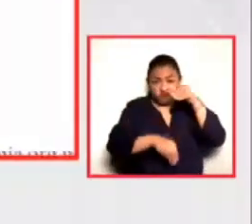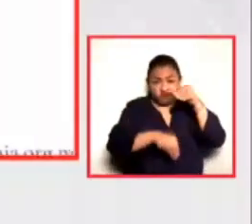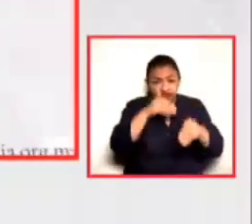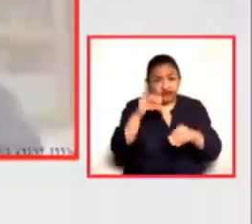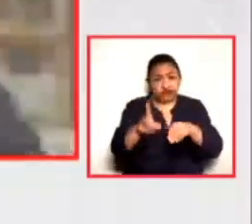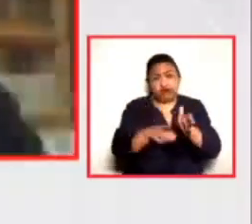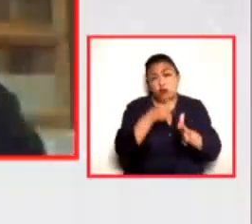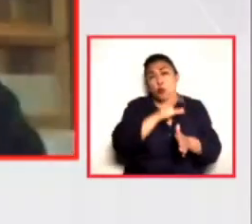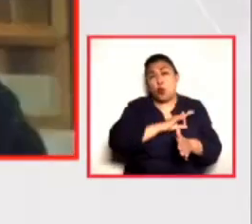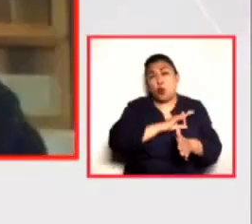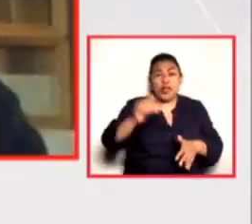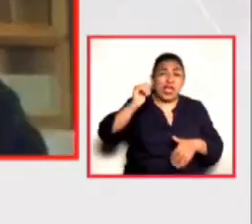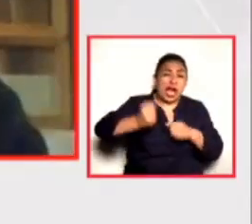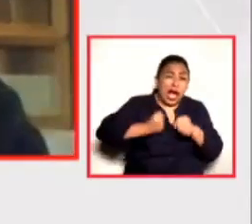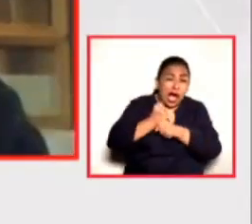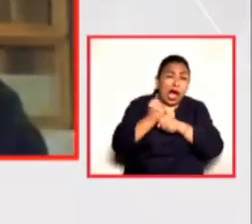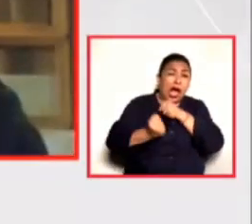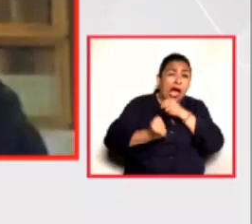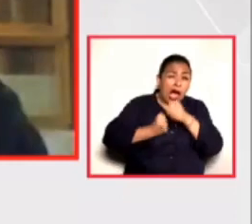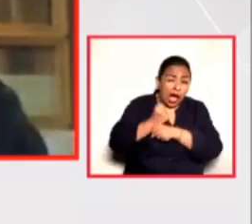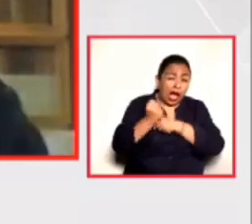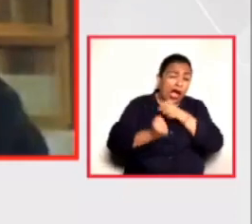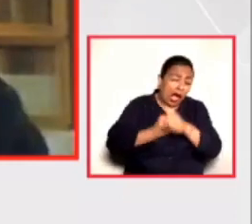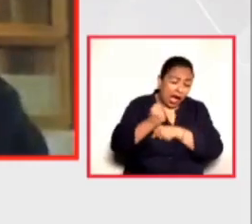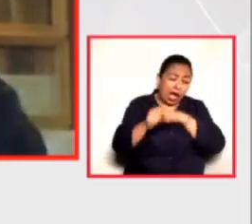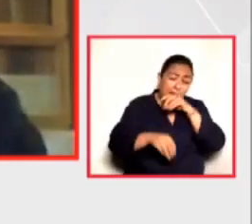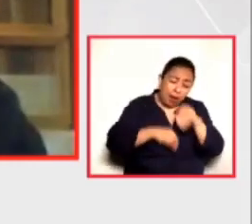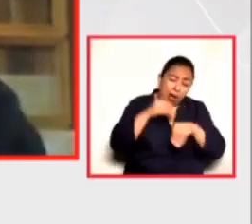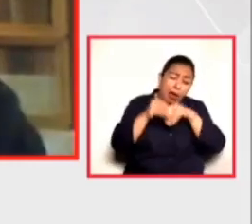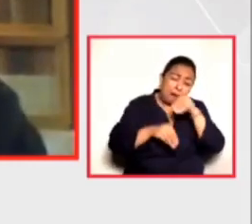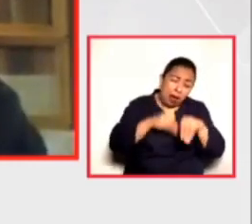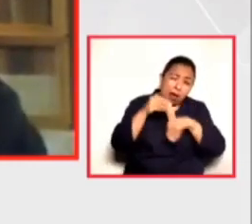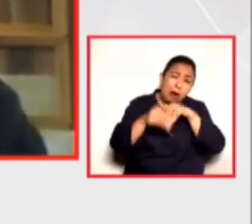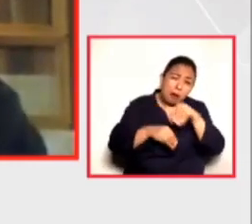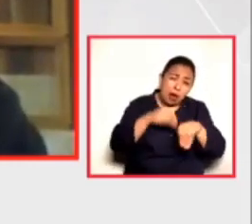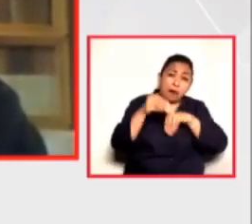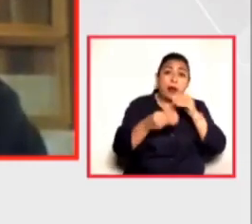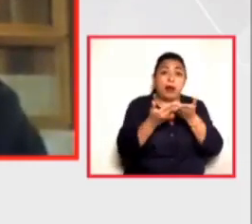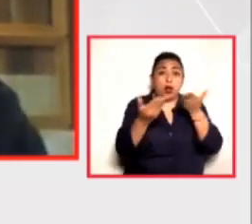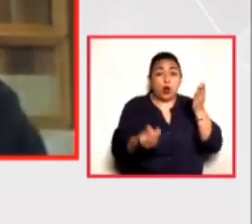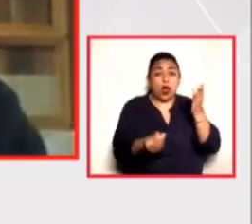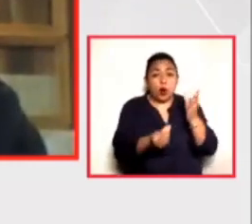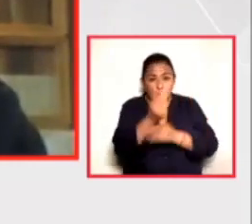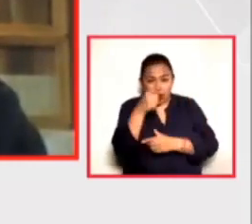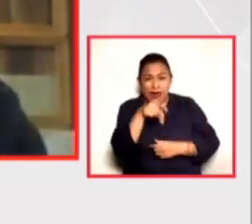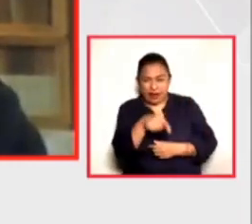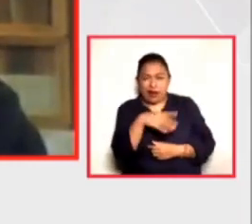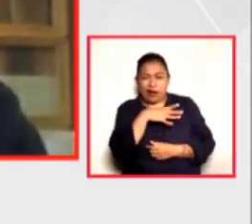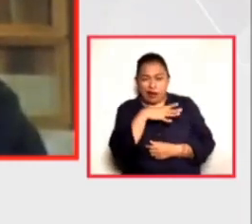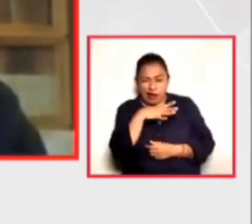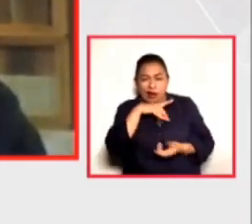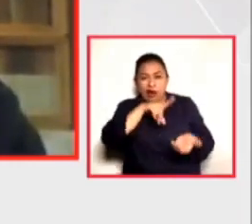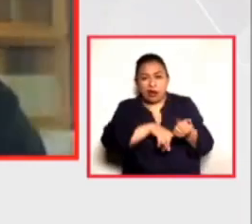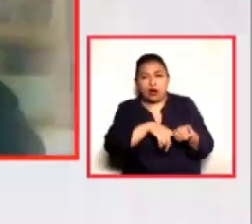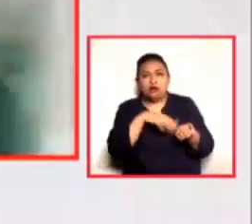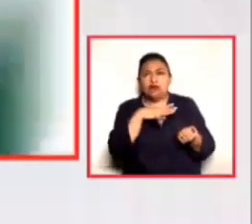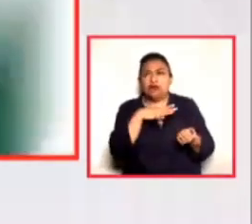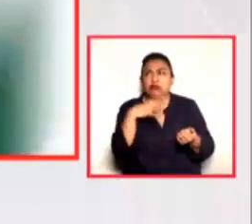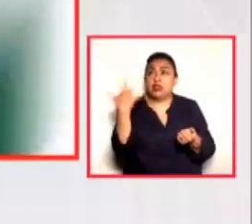de trabajo, ¿no? Nosotros tenemos esta nueva versión en donde hemos ocupado un decenio